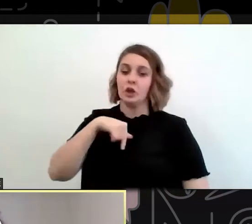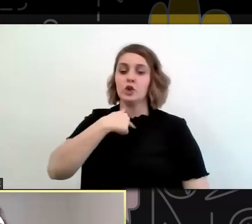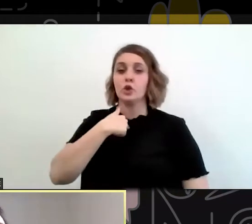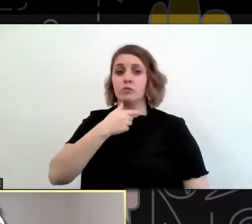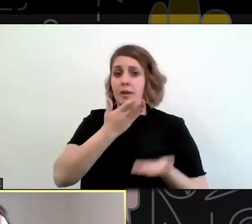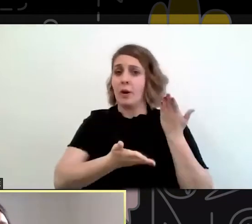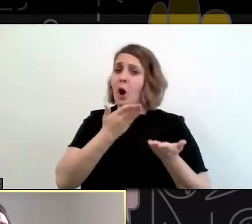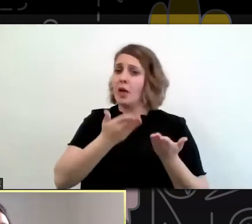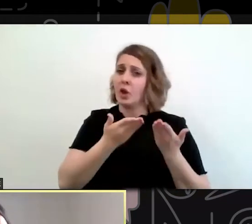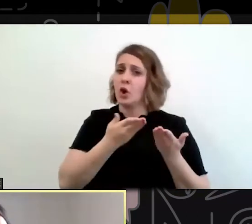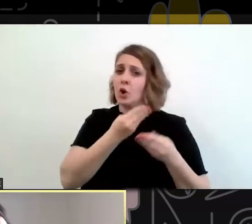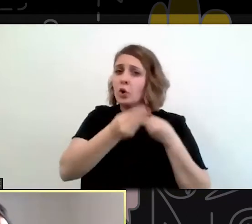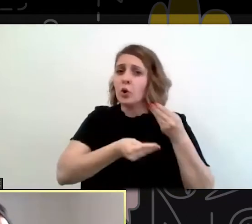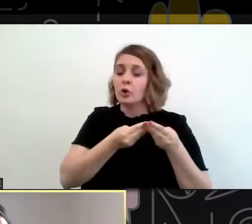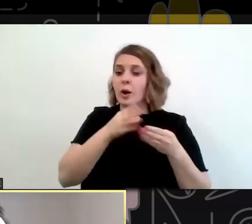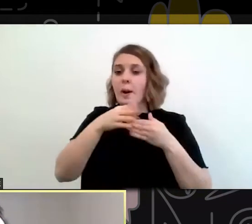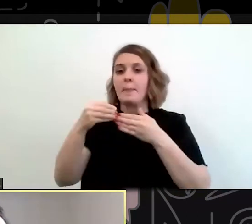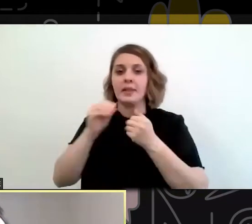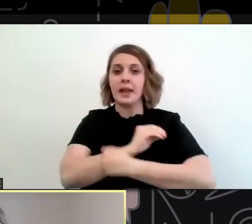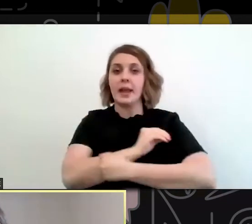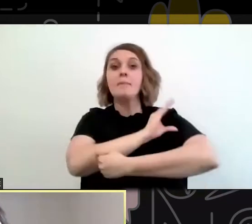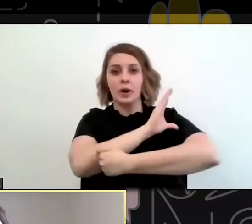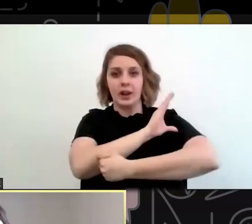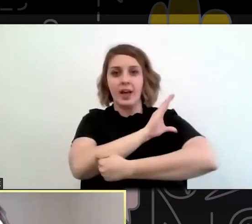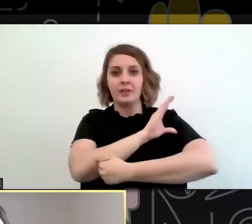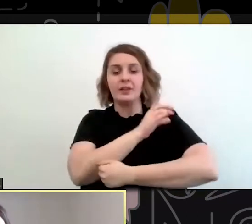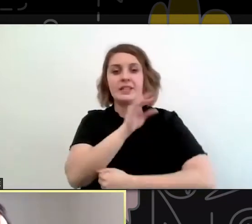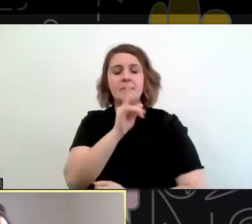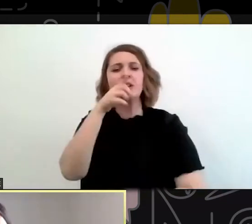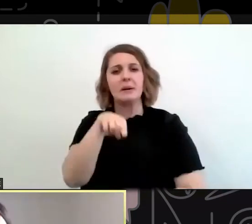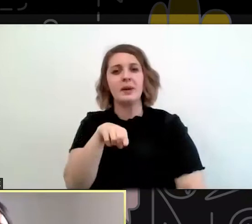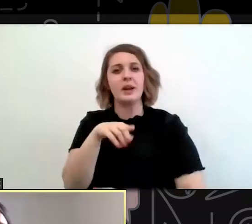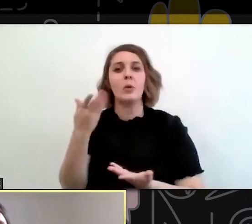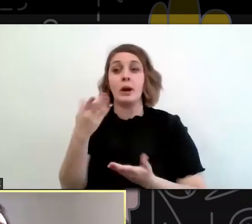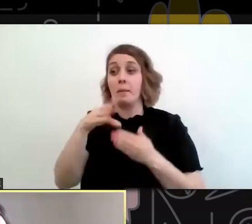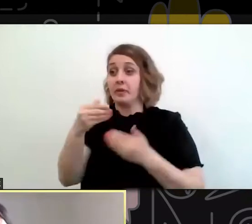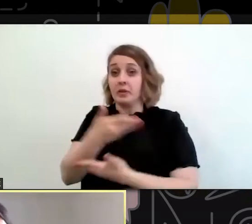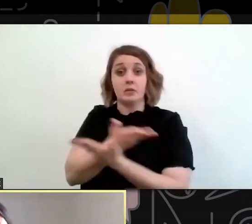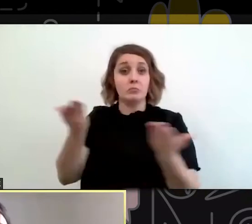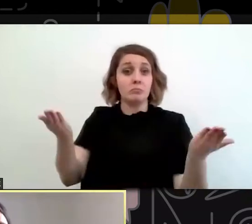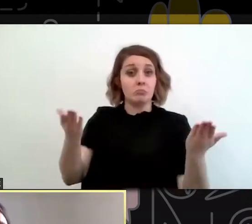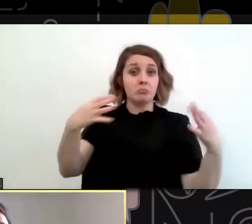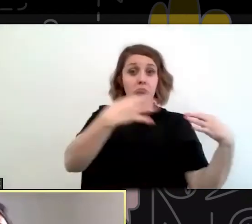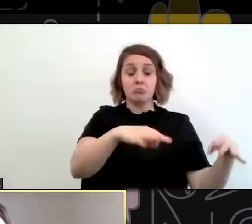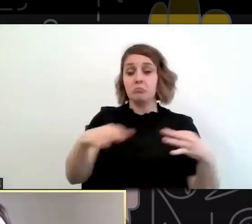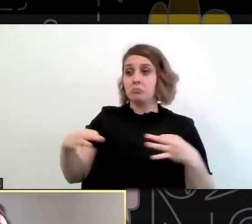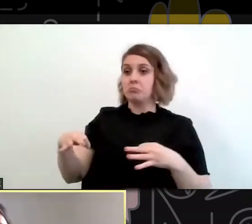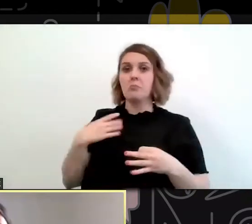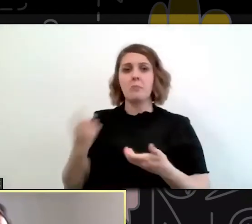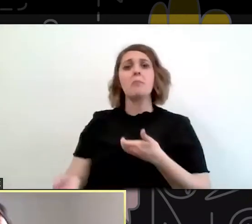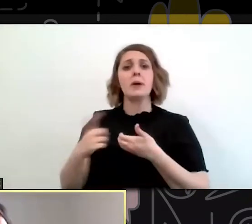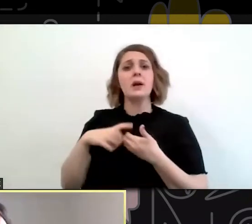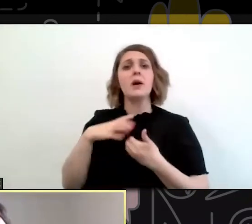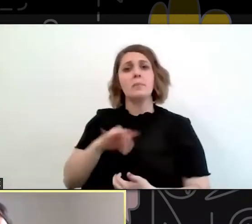evaluación, buscamos a pacientes empoderados, pero en realidad lo que tratamos es que cualquier paciente sea capaz de participar en